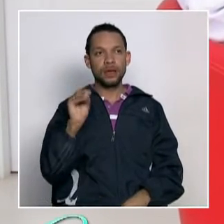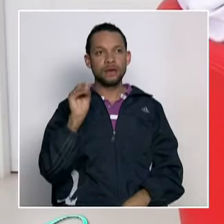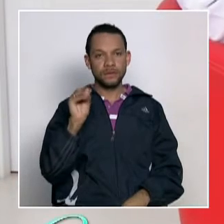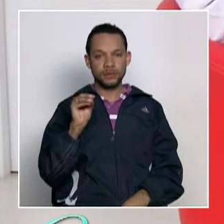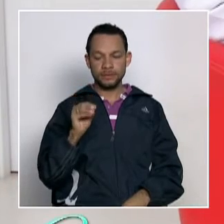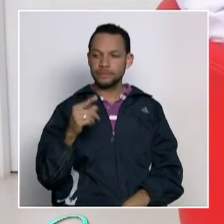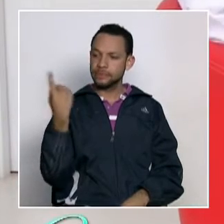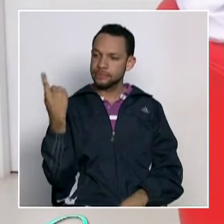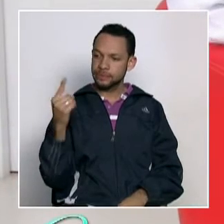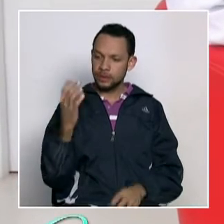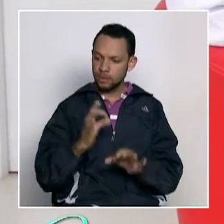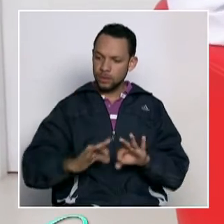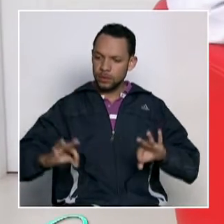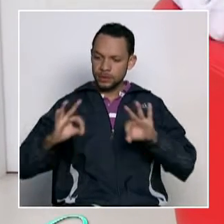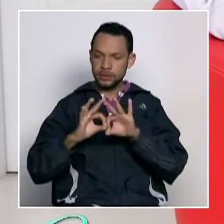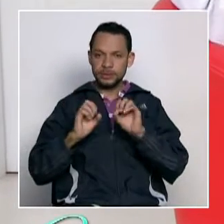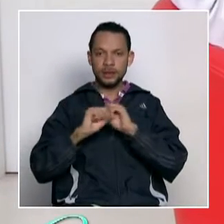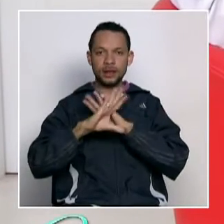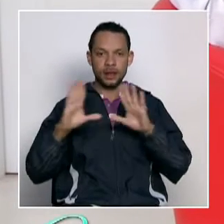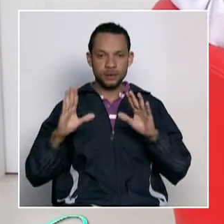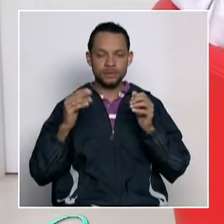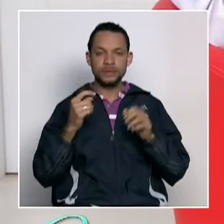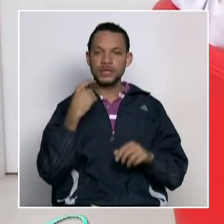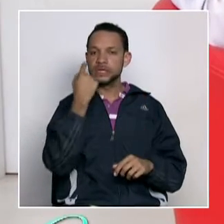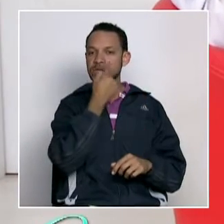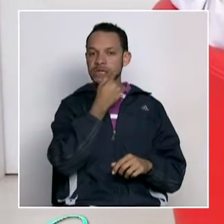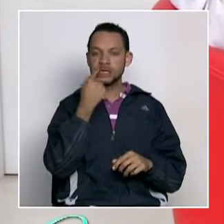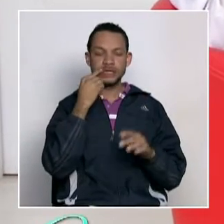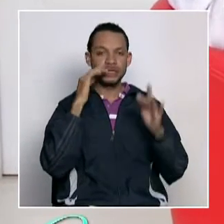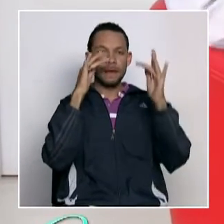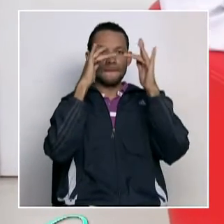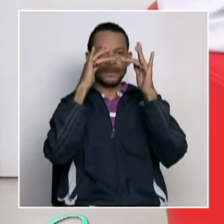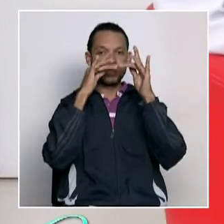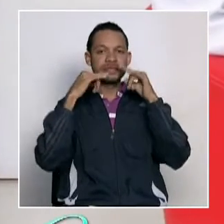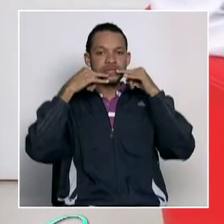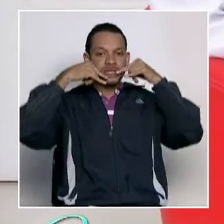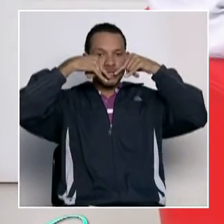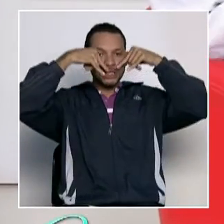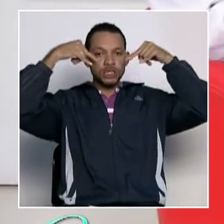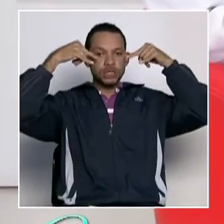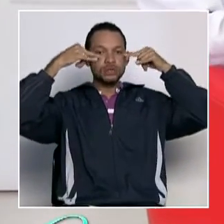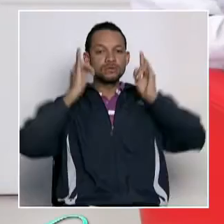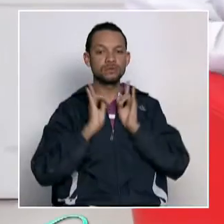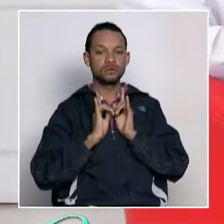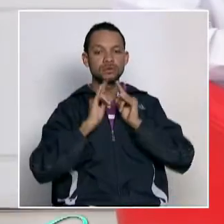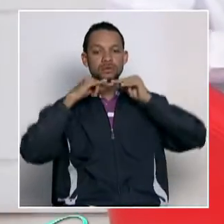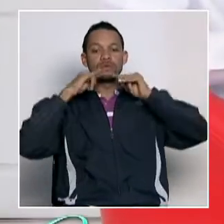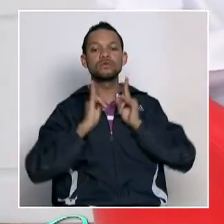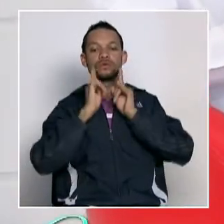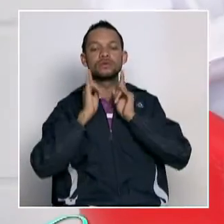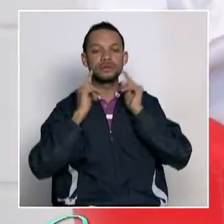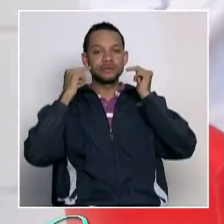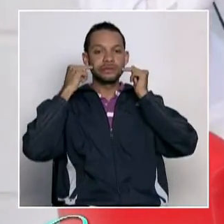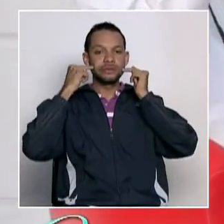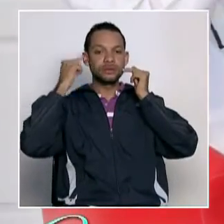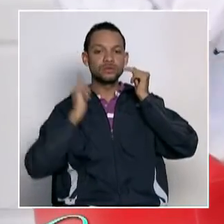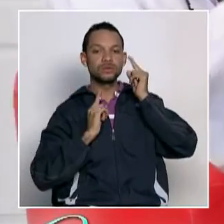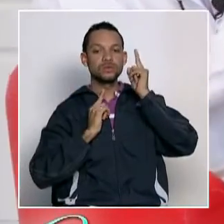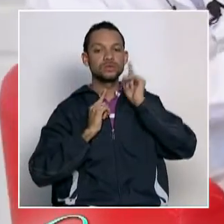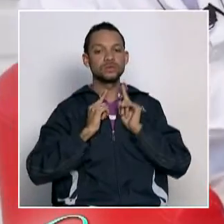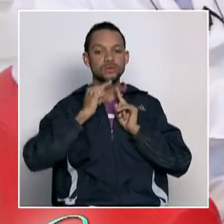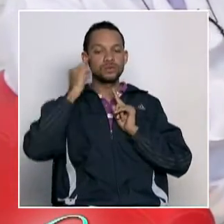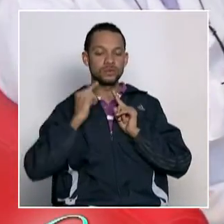Rojas, aquí hay algo importante de entender. Los dientes están relacionados con todo el organismo. Los premolares tienen relación con el